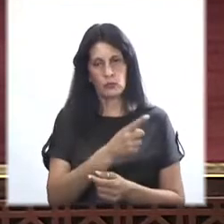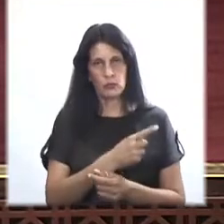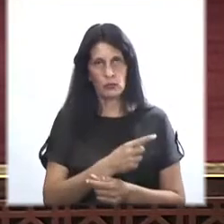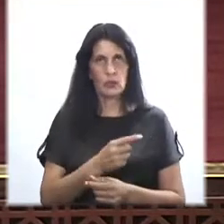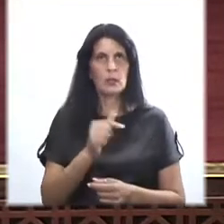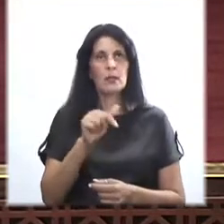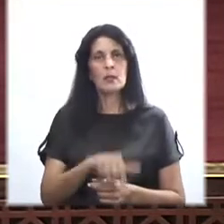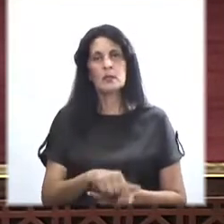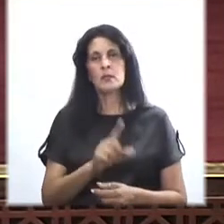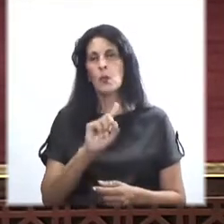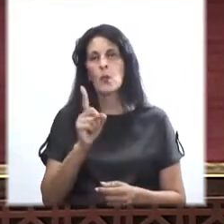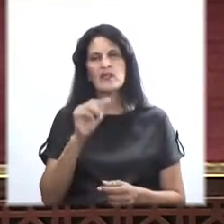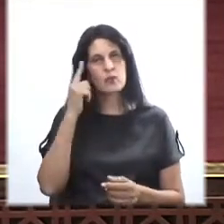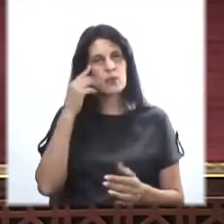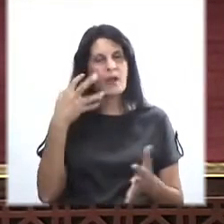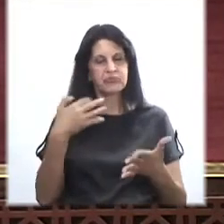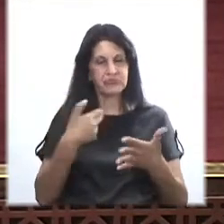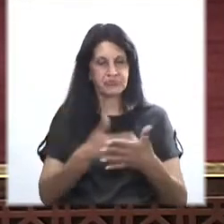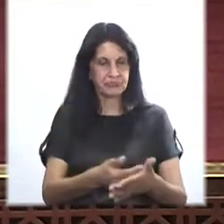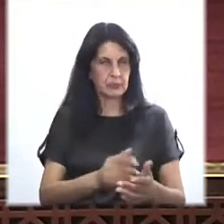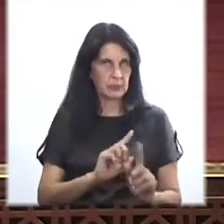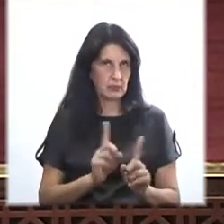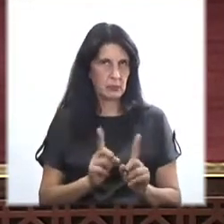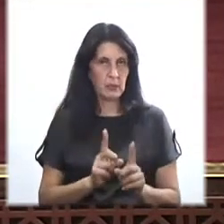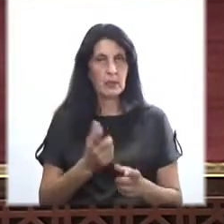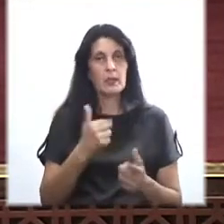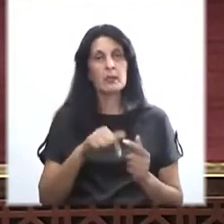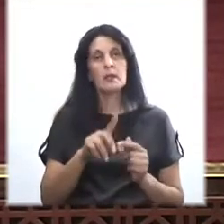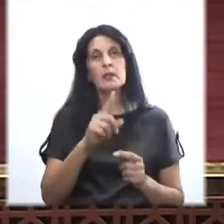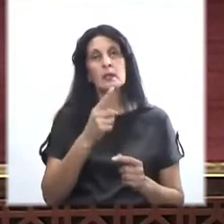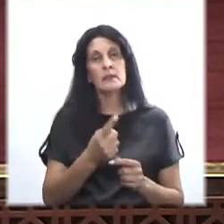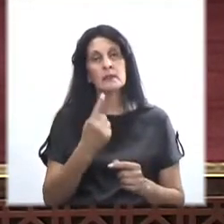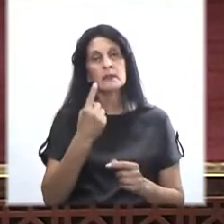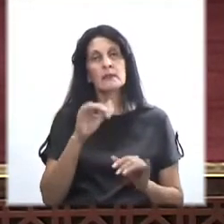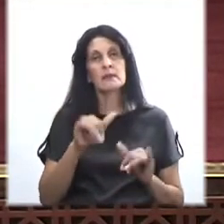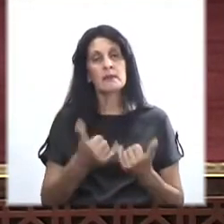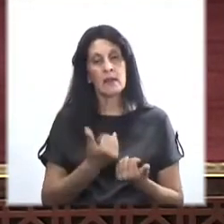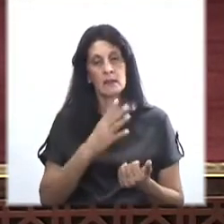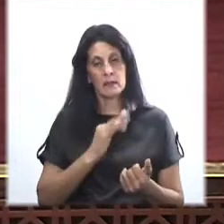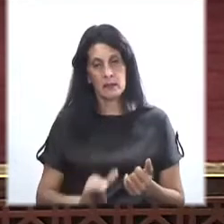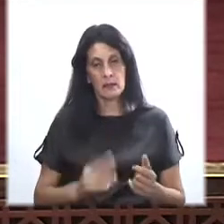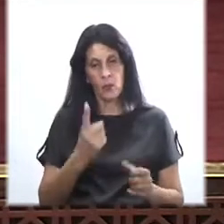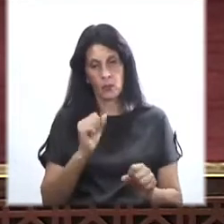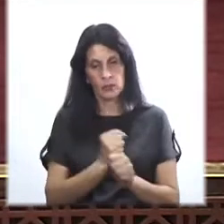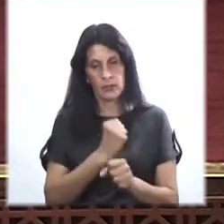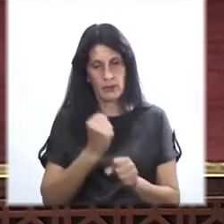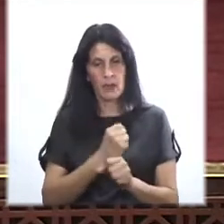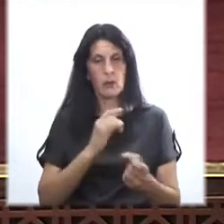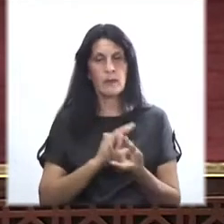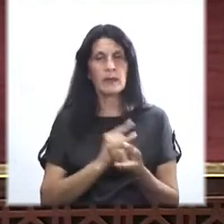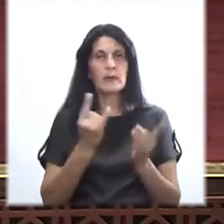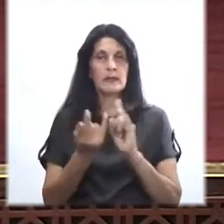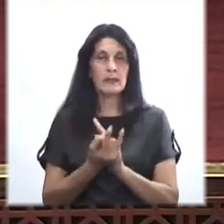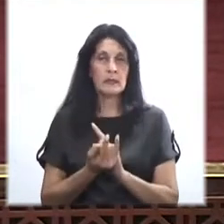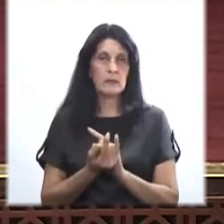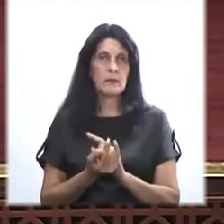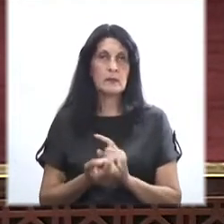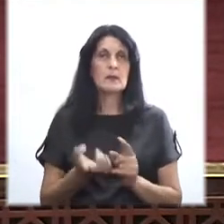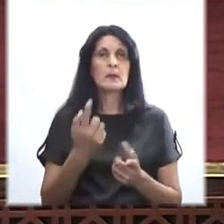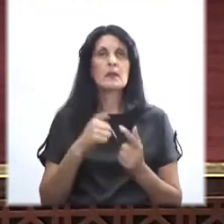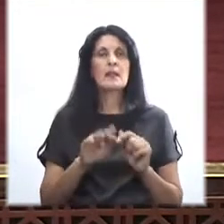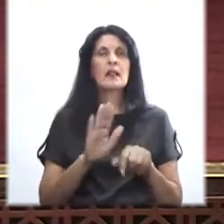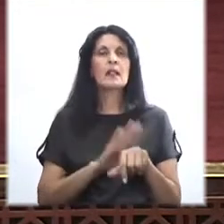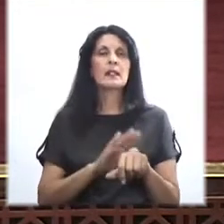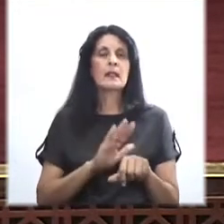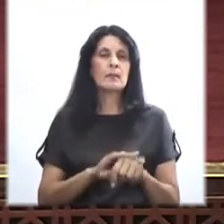un atropello, es un proyecto que tiene ya un trabajo parlamentario y el tiempo de